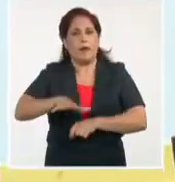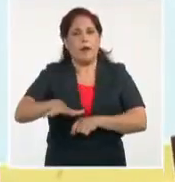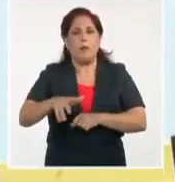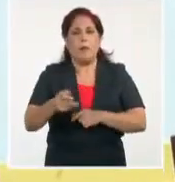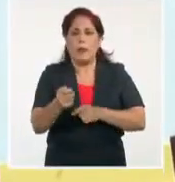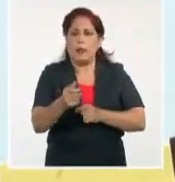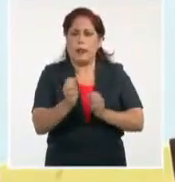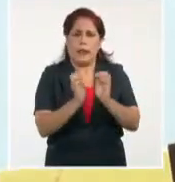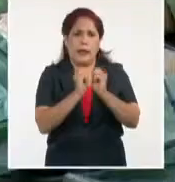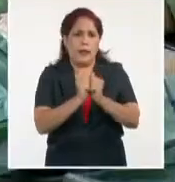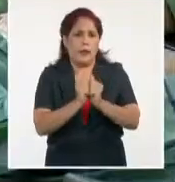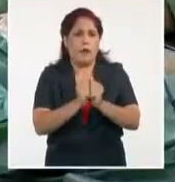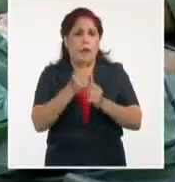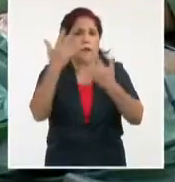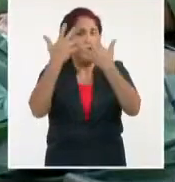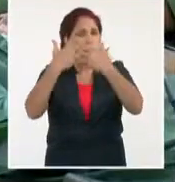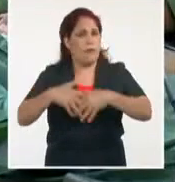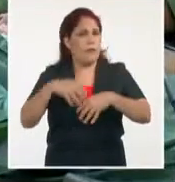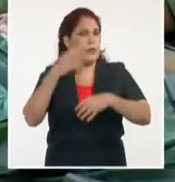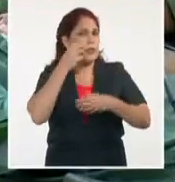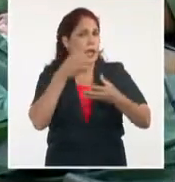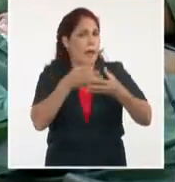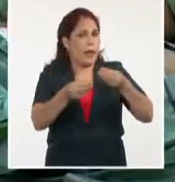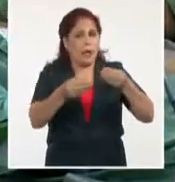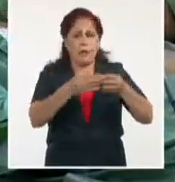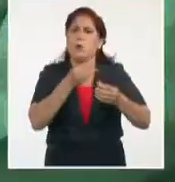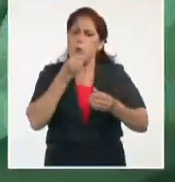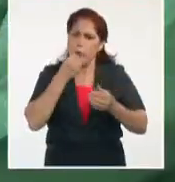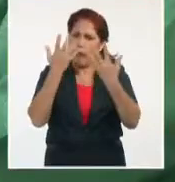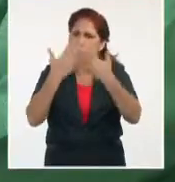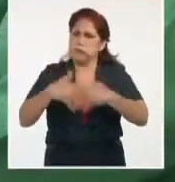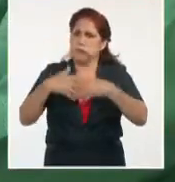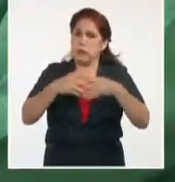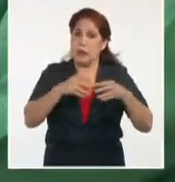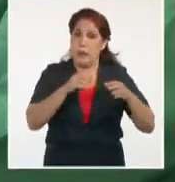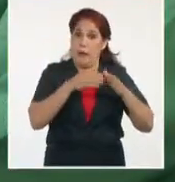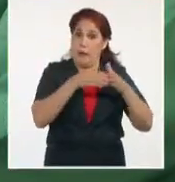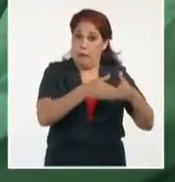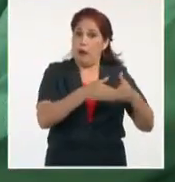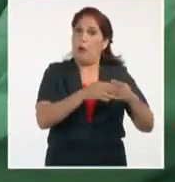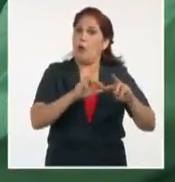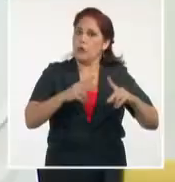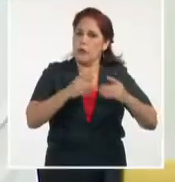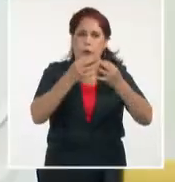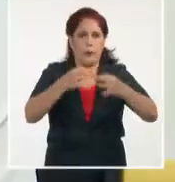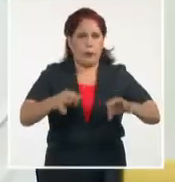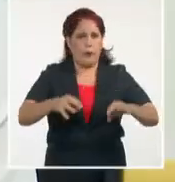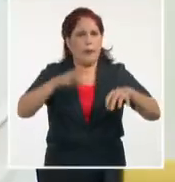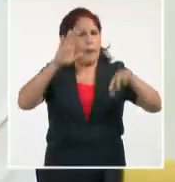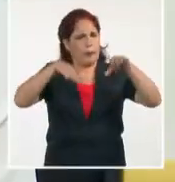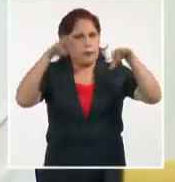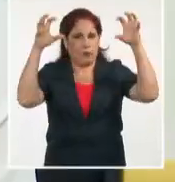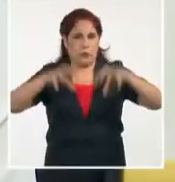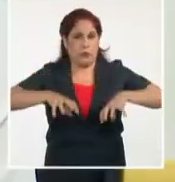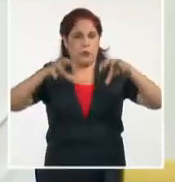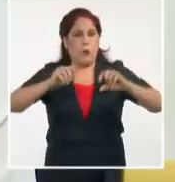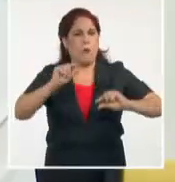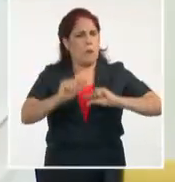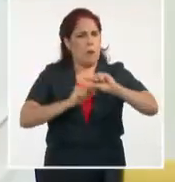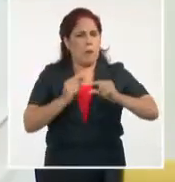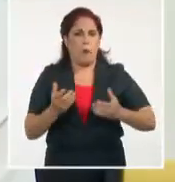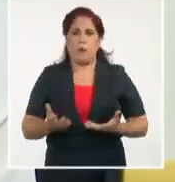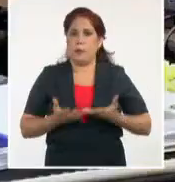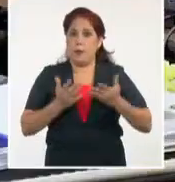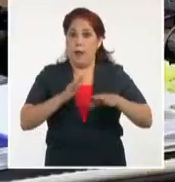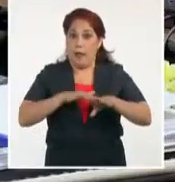de cemento y el retorno a sus muelles de embarcaciones en la medida en que la lluvia lo permita. Pero la recuperación tras el